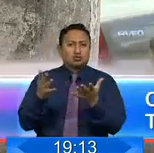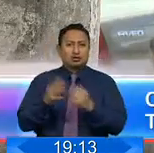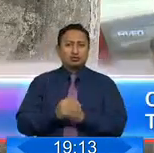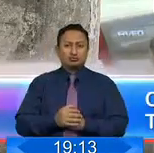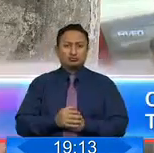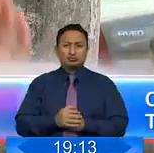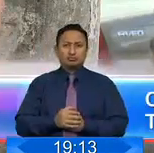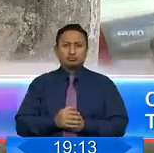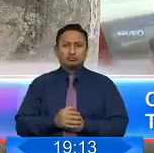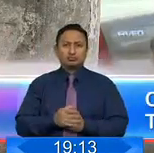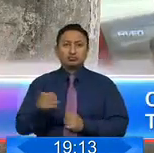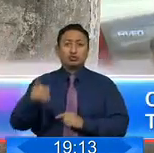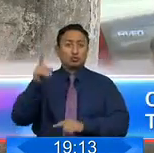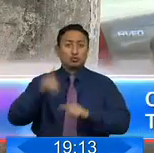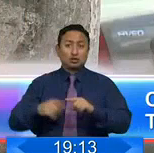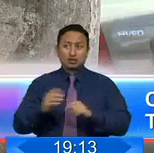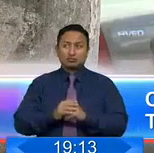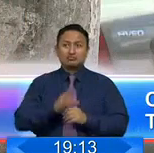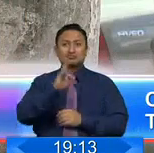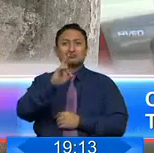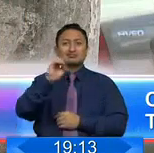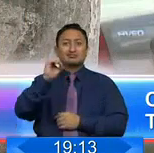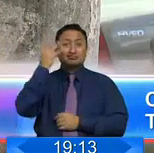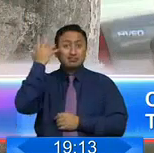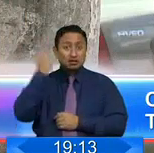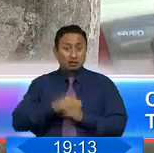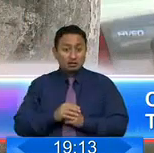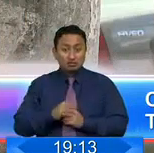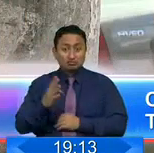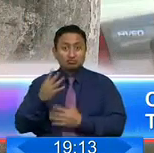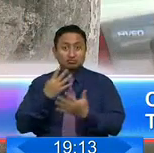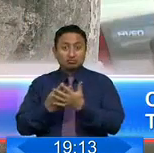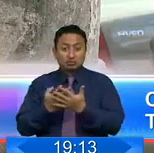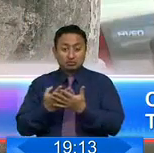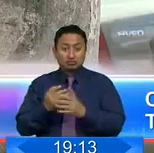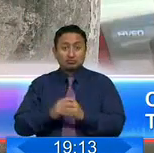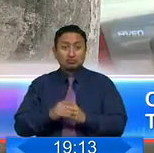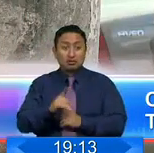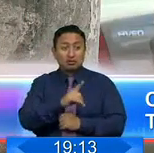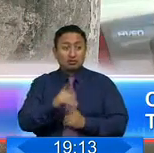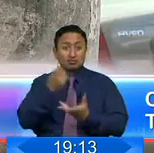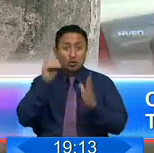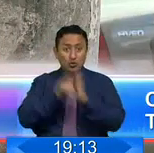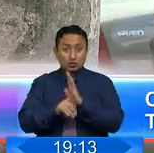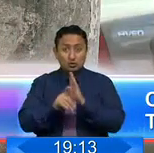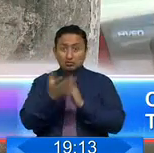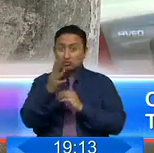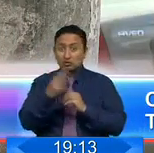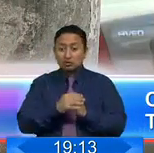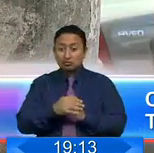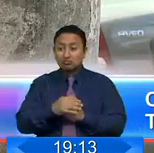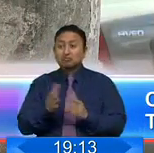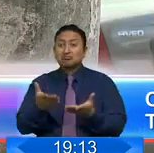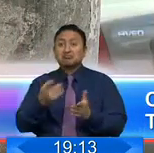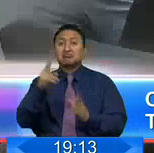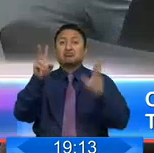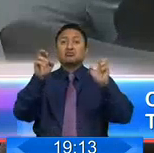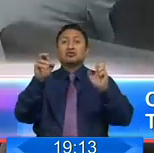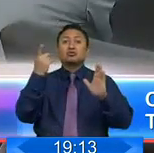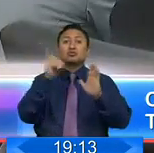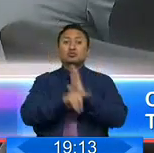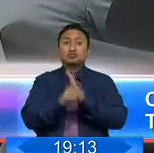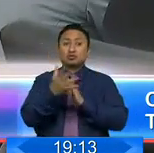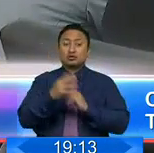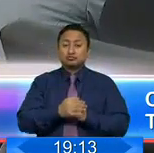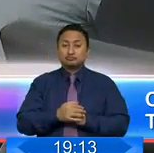haya transcurrido casi 70 días desde que fue detenido sin que haya un cargo concreto, sin que se le acuse de nada en concreto. Los